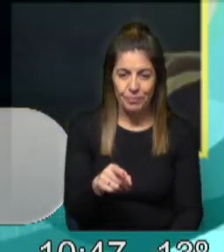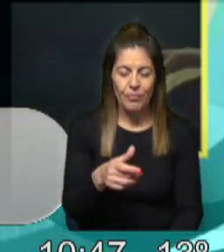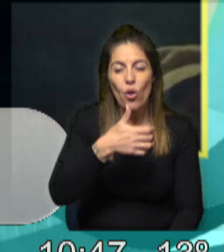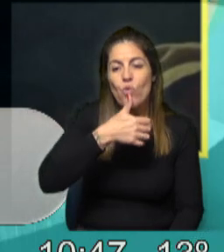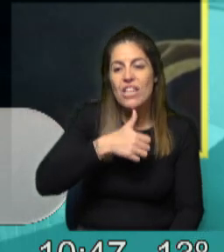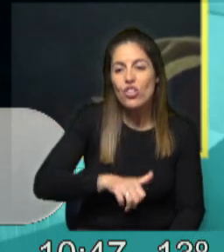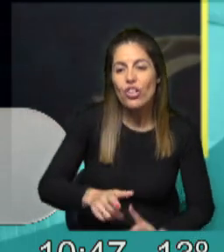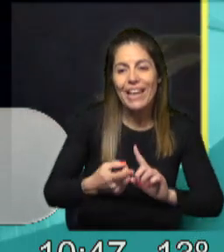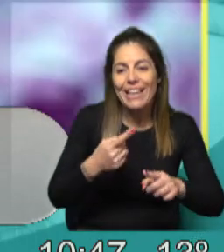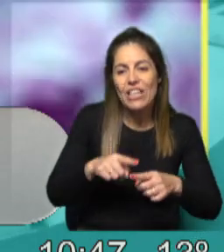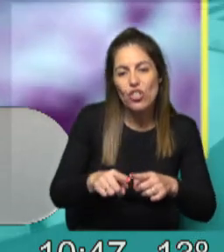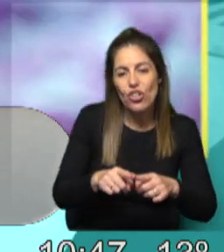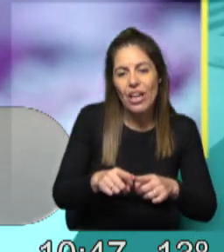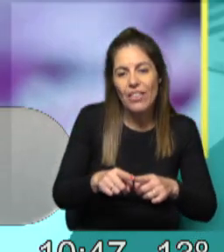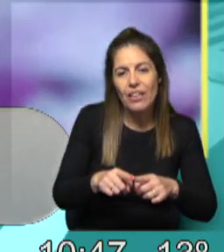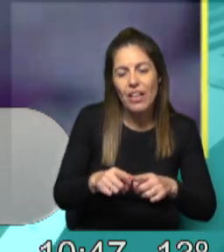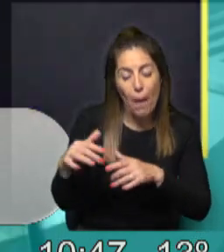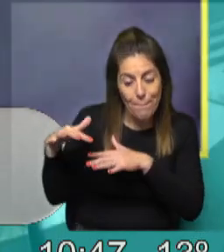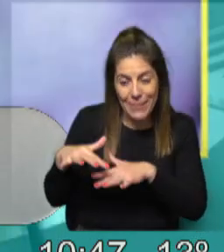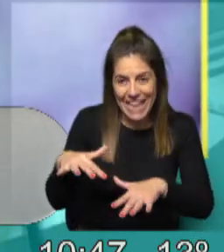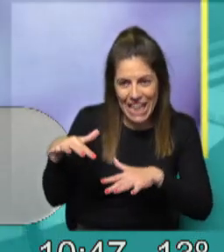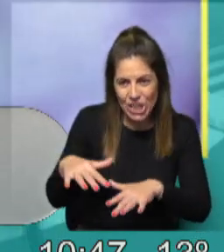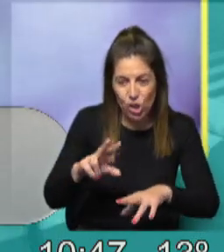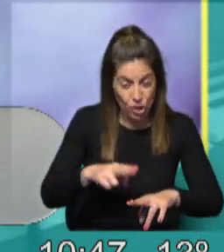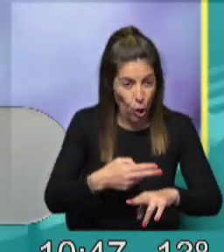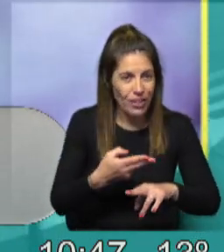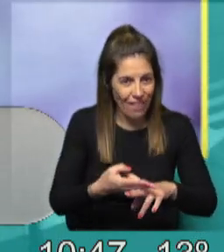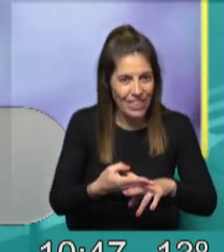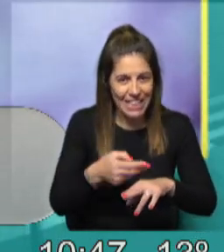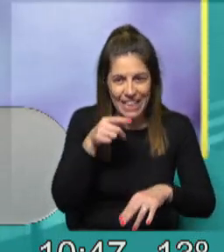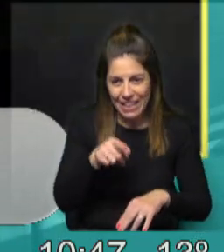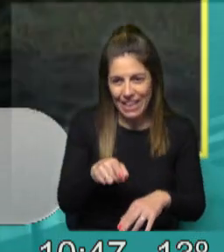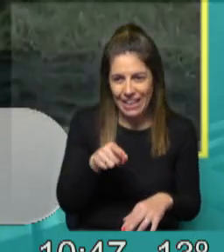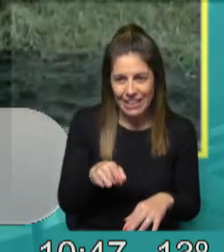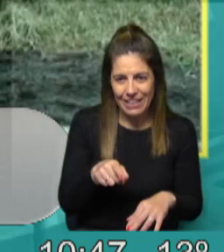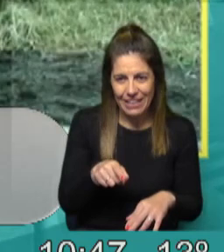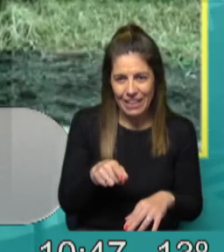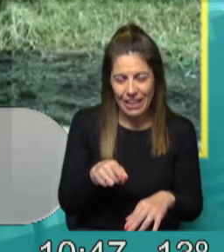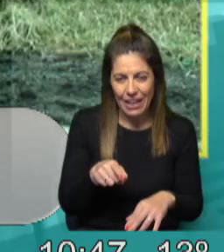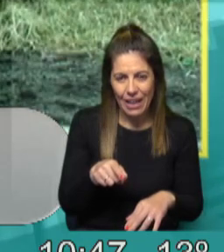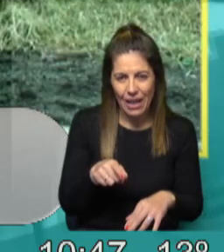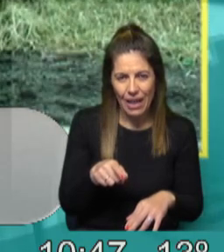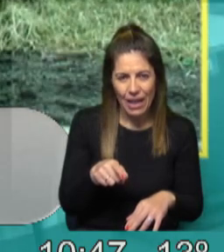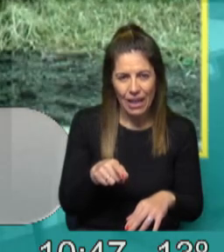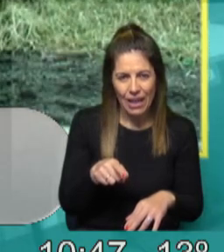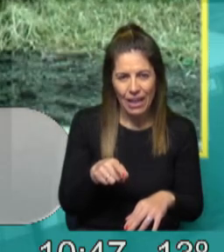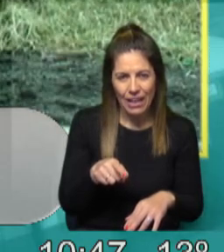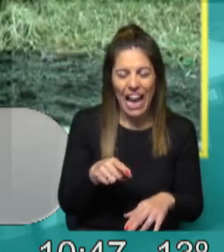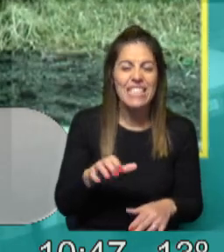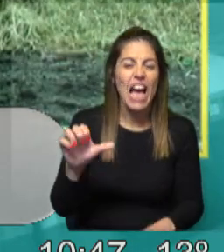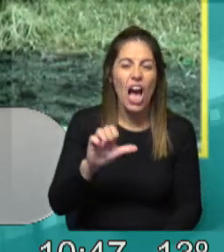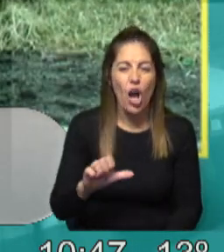Historia que tiene que ver con las migraciones, otra vez, en este caso de Medio Oriente a esa